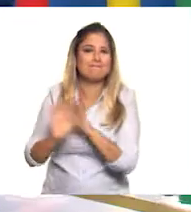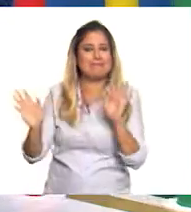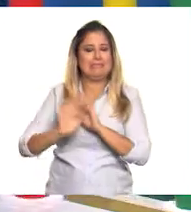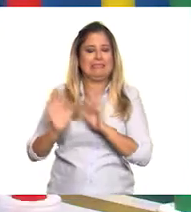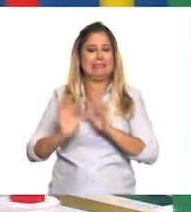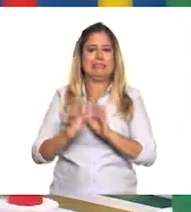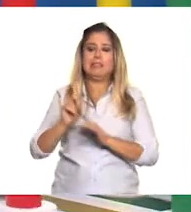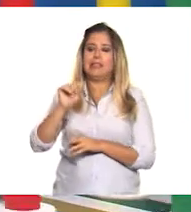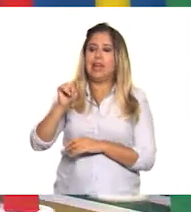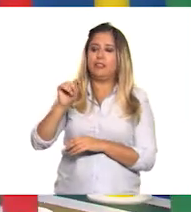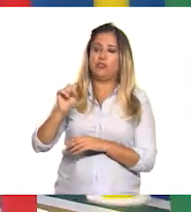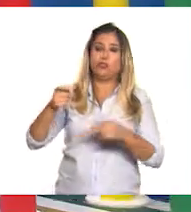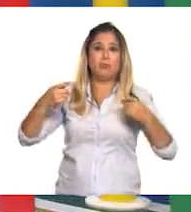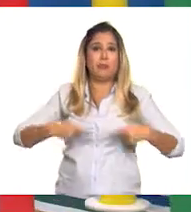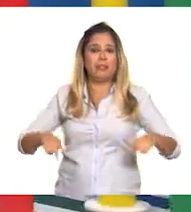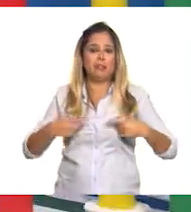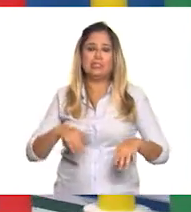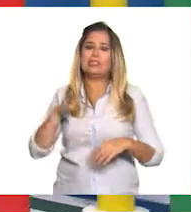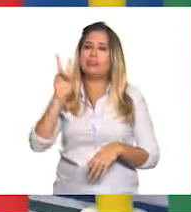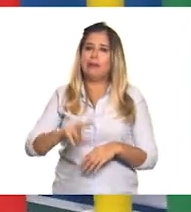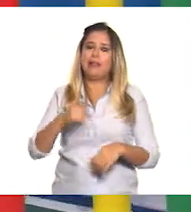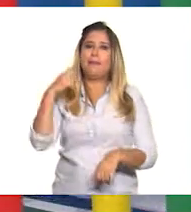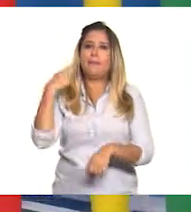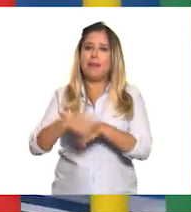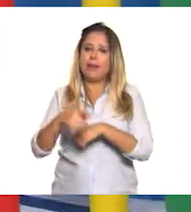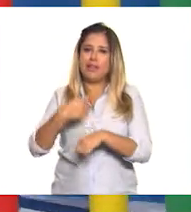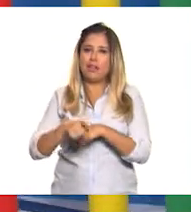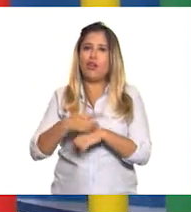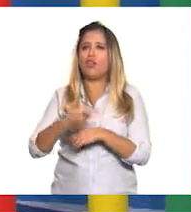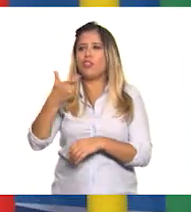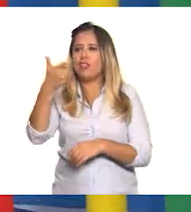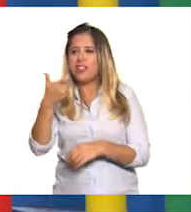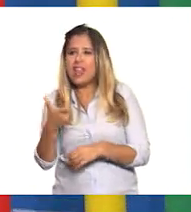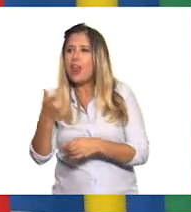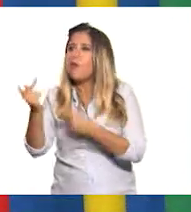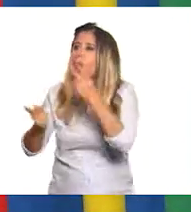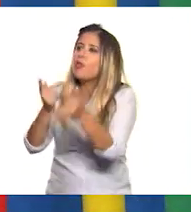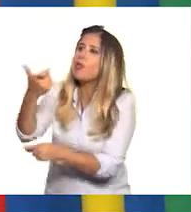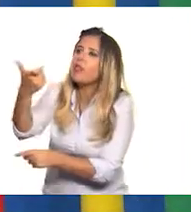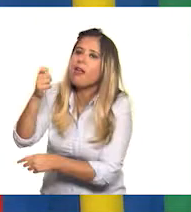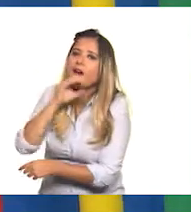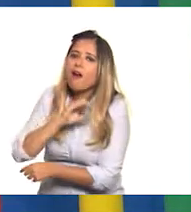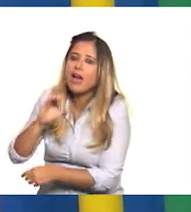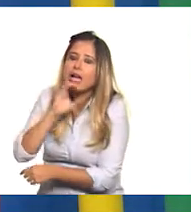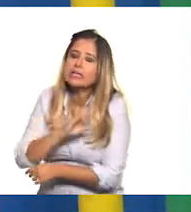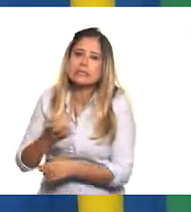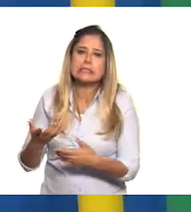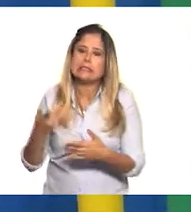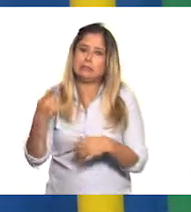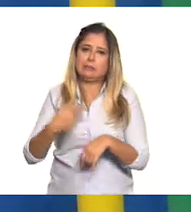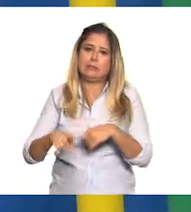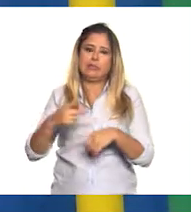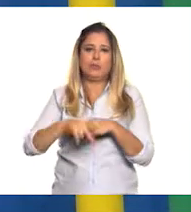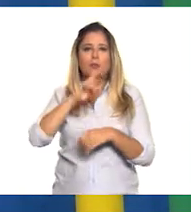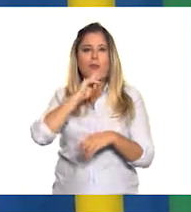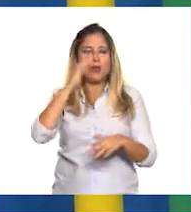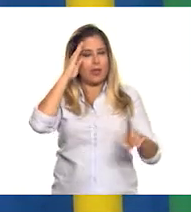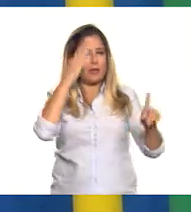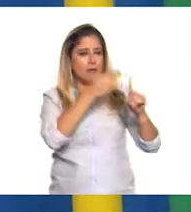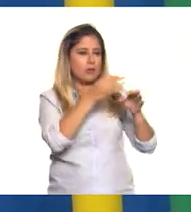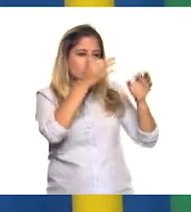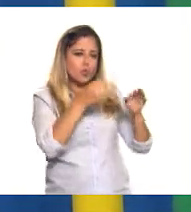datos personales, sensibles y patrimoniales de otros y valoren seriamente si son de utilidad para el propósito de su